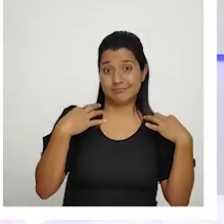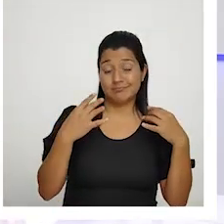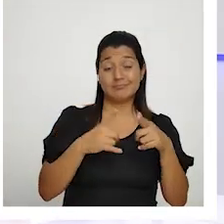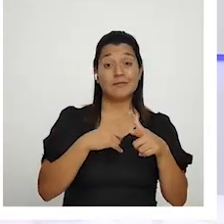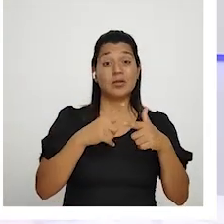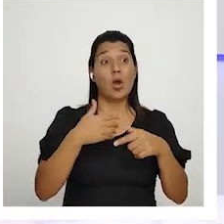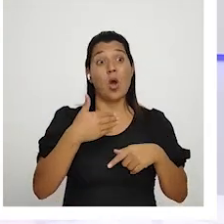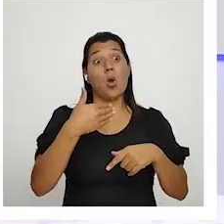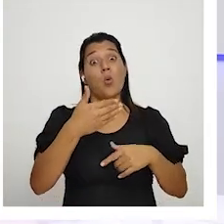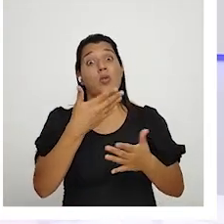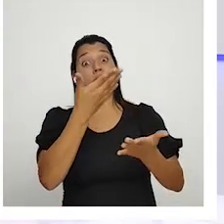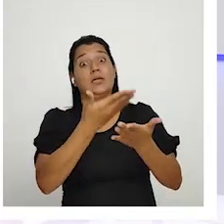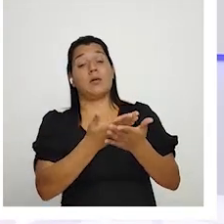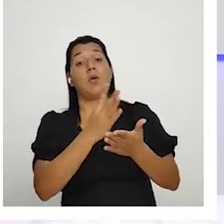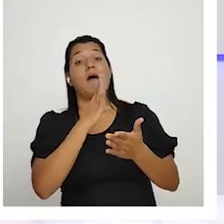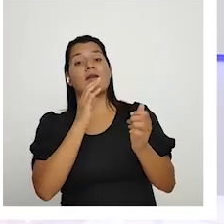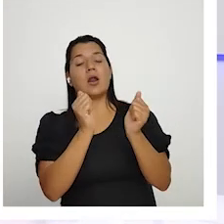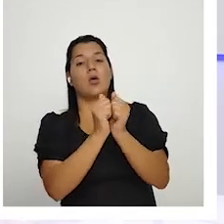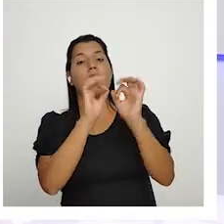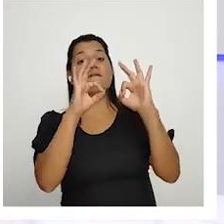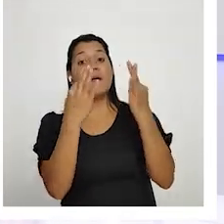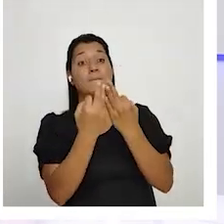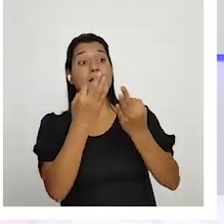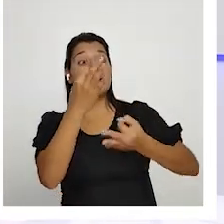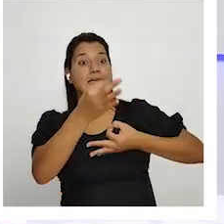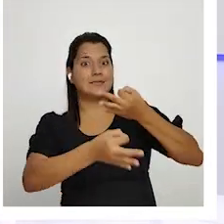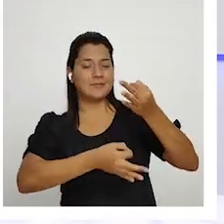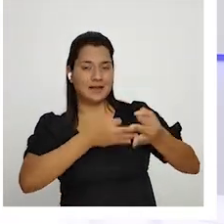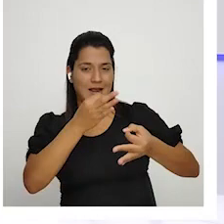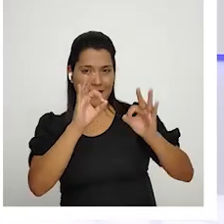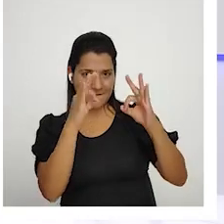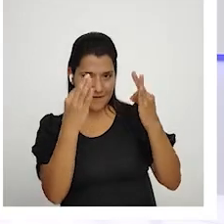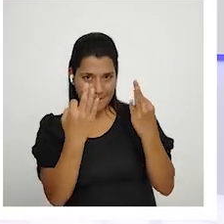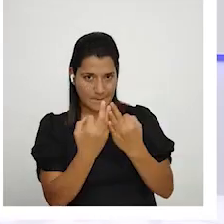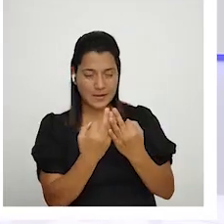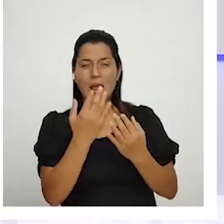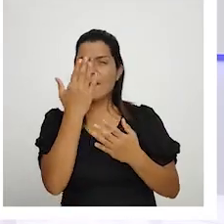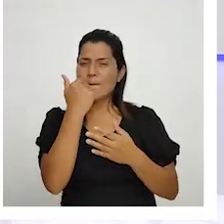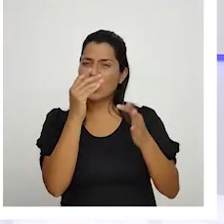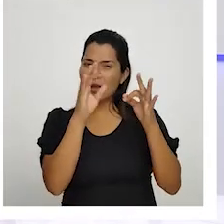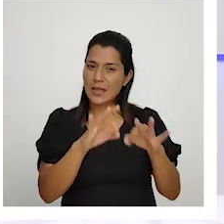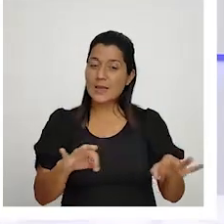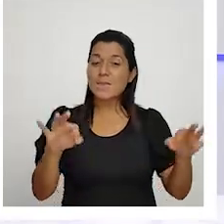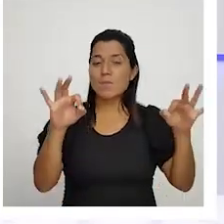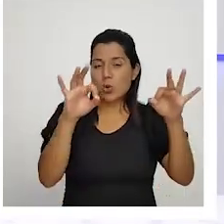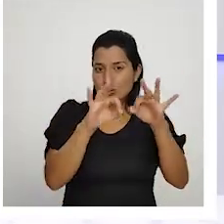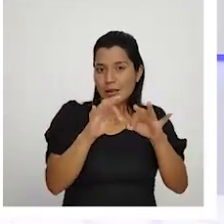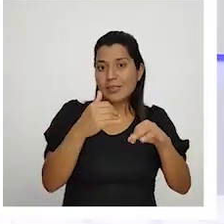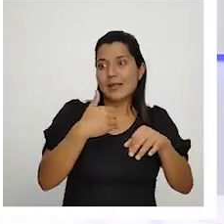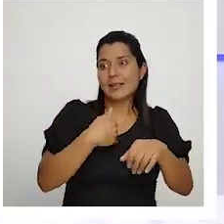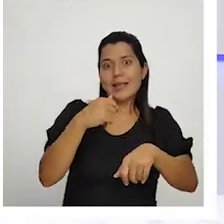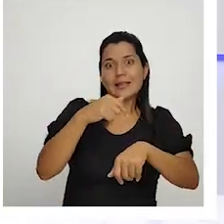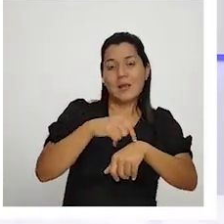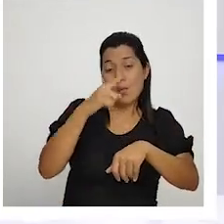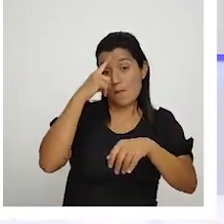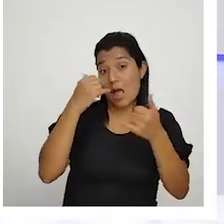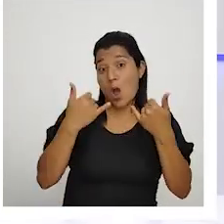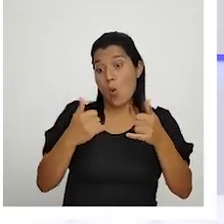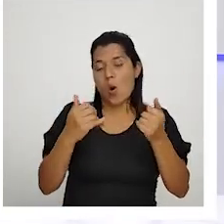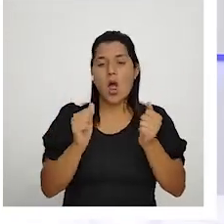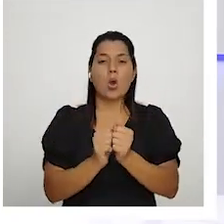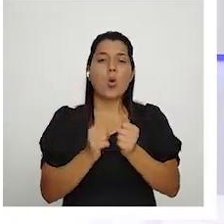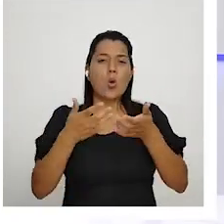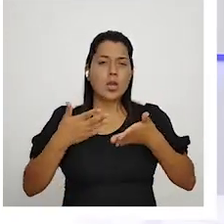cuando llegamos a hablar con las familias, explicarle a estas familias lo importante que es que se tomen un tiempo para jugar con sus hijos,